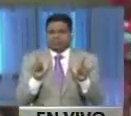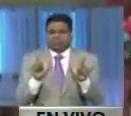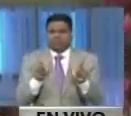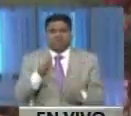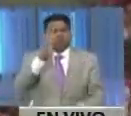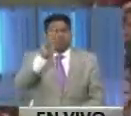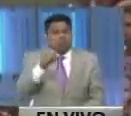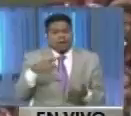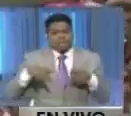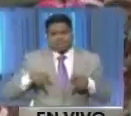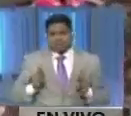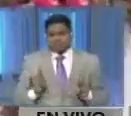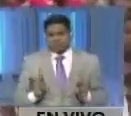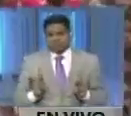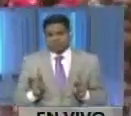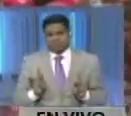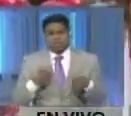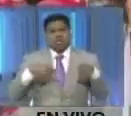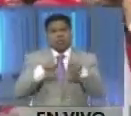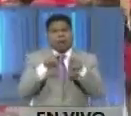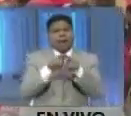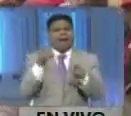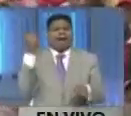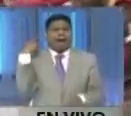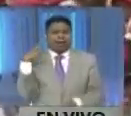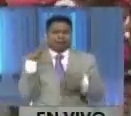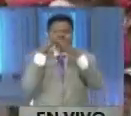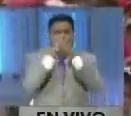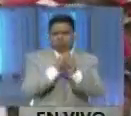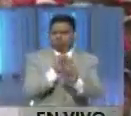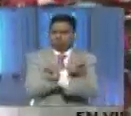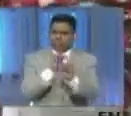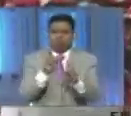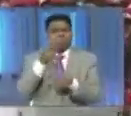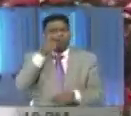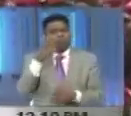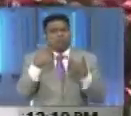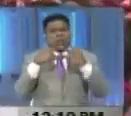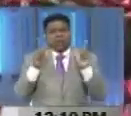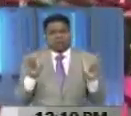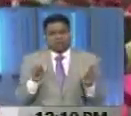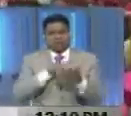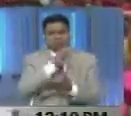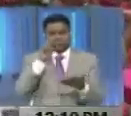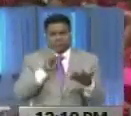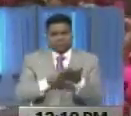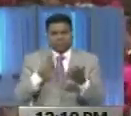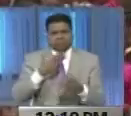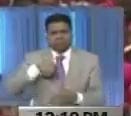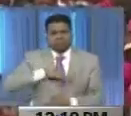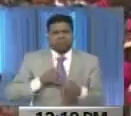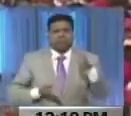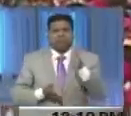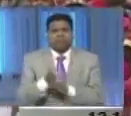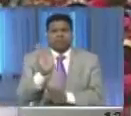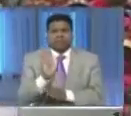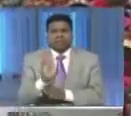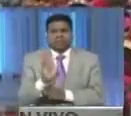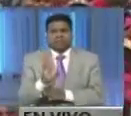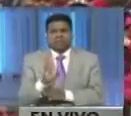permitir eso. Un pueblo libre y soberano saldrá a la calle a defender su